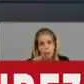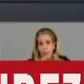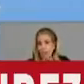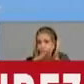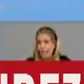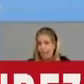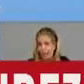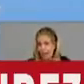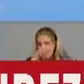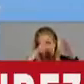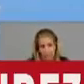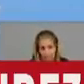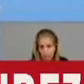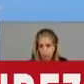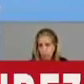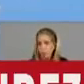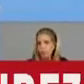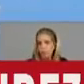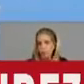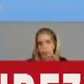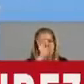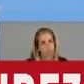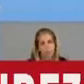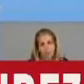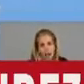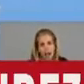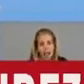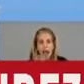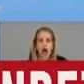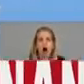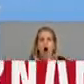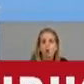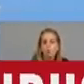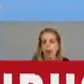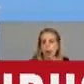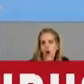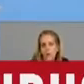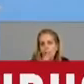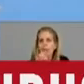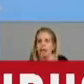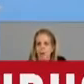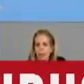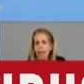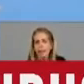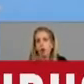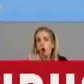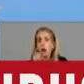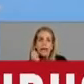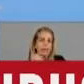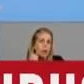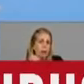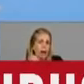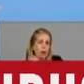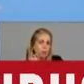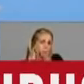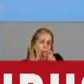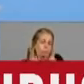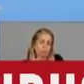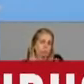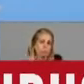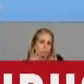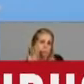tratar como, todo esto lo digo de manera rápida para que se entienda, pero como de reacomodar eso, ¿no? Ir maniobrando